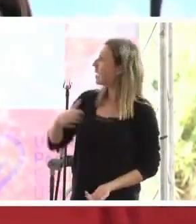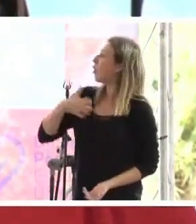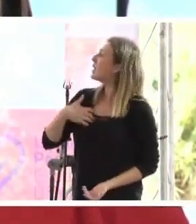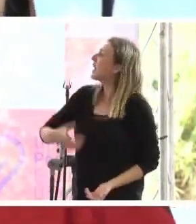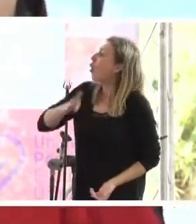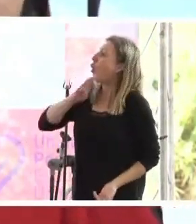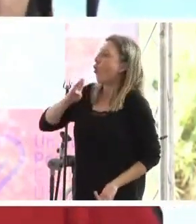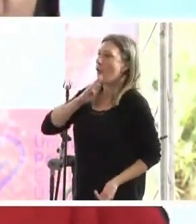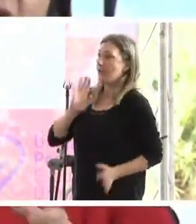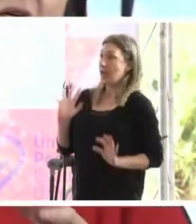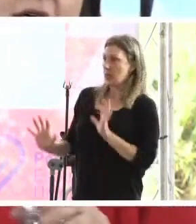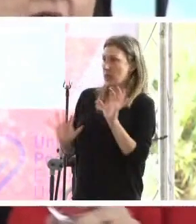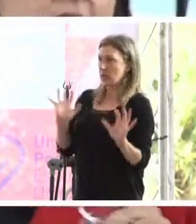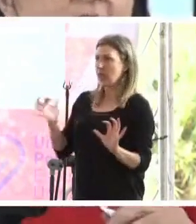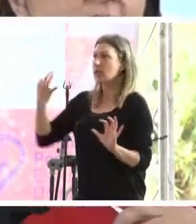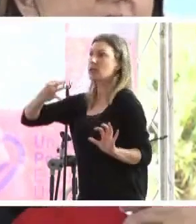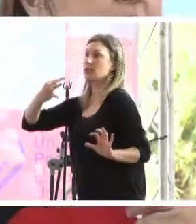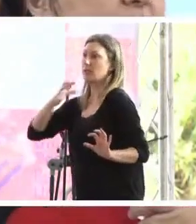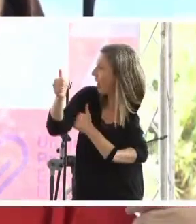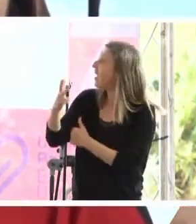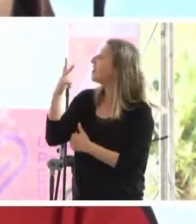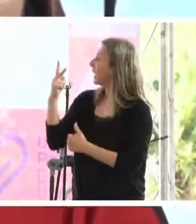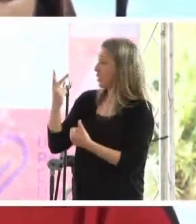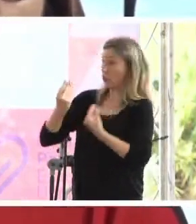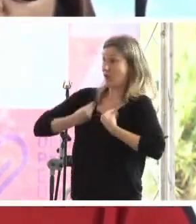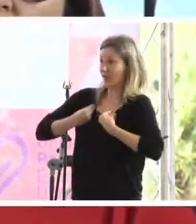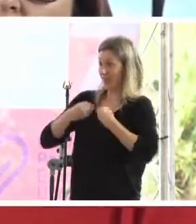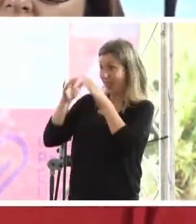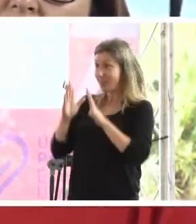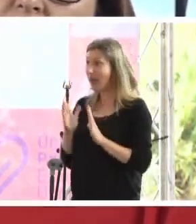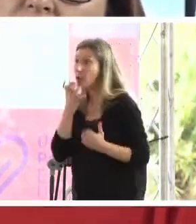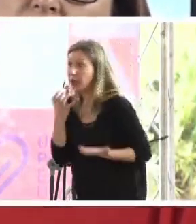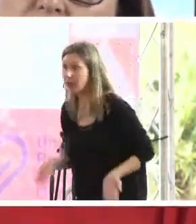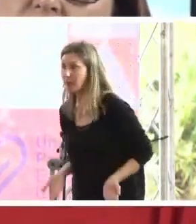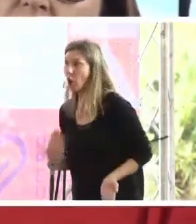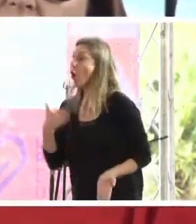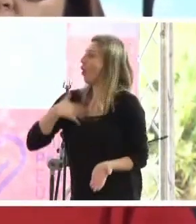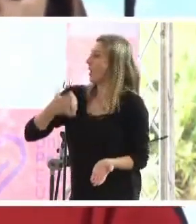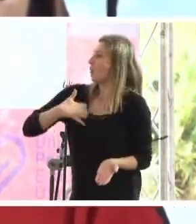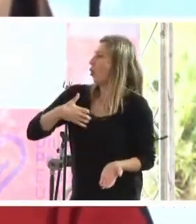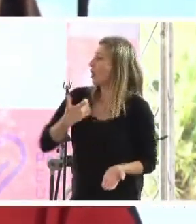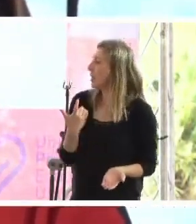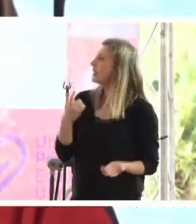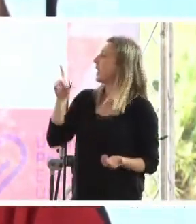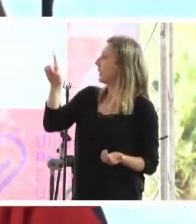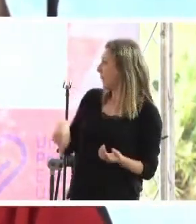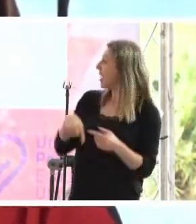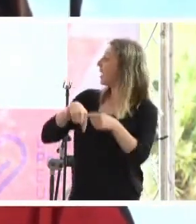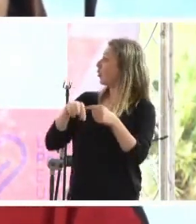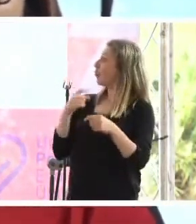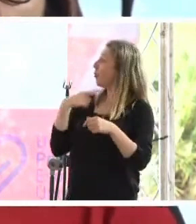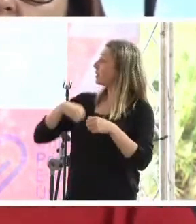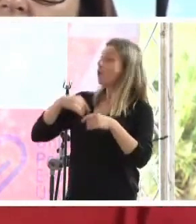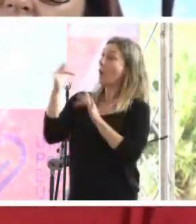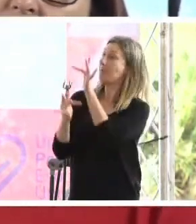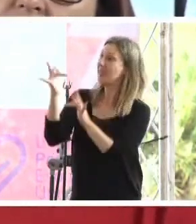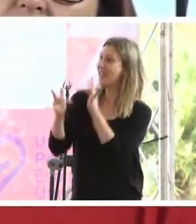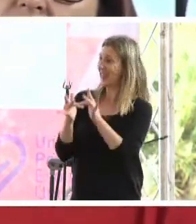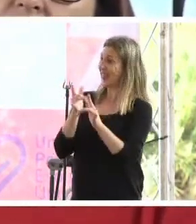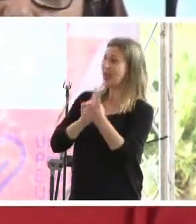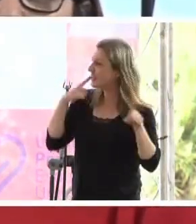ofende es que quienes acabamos con eso que o les ofende vuestras hectáreas verdes, vuestros carriles bici, vuestras